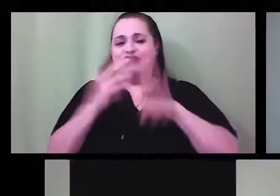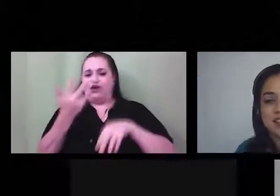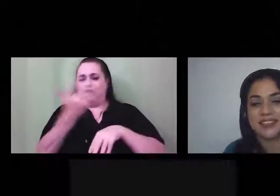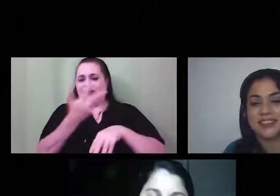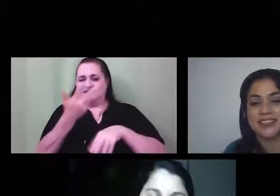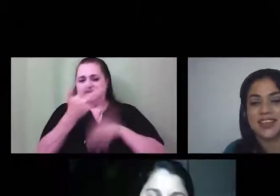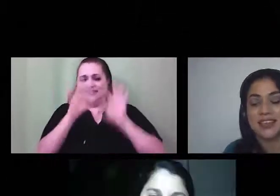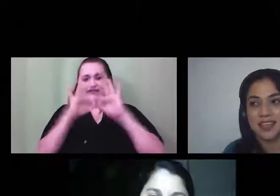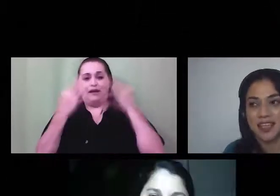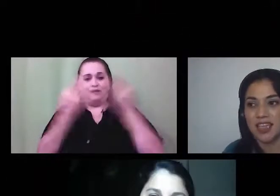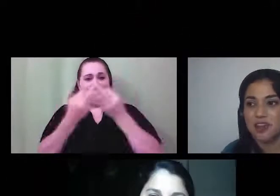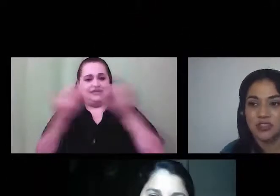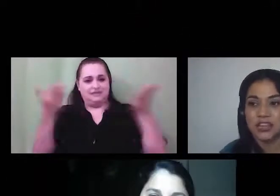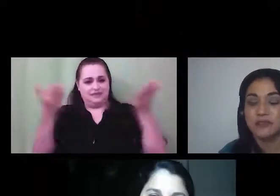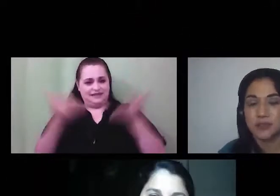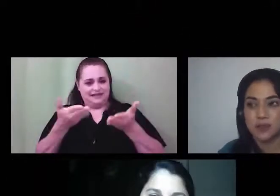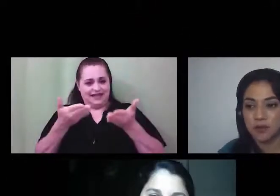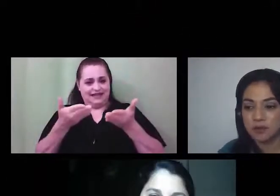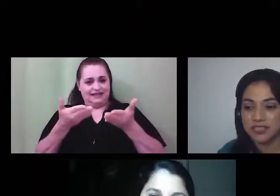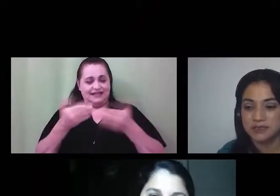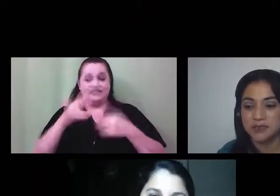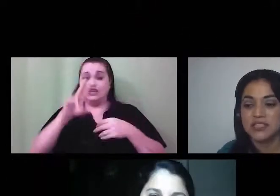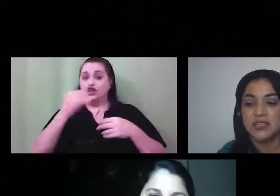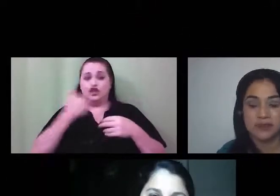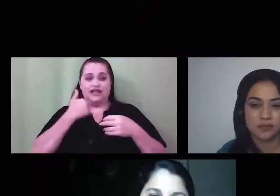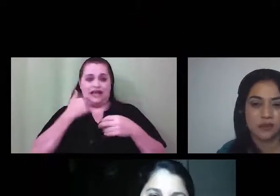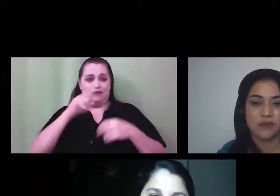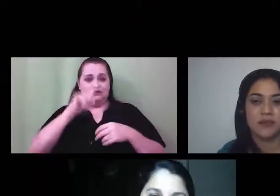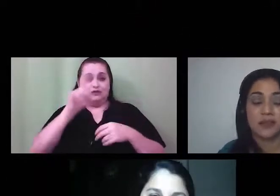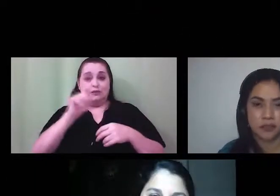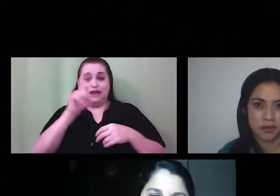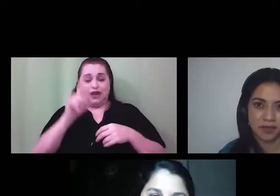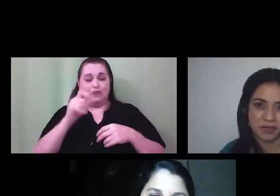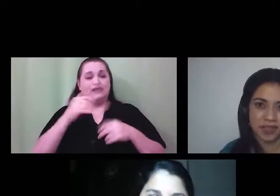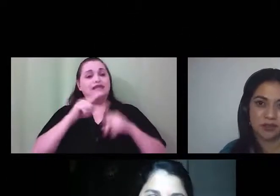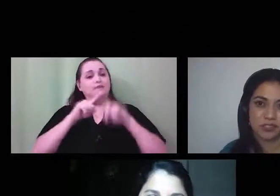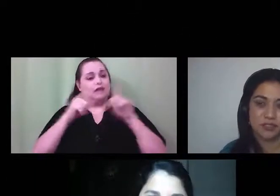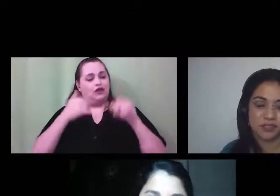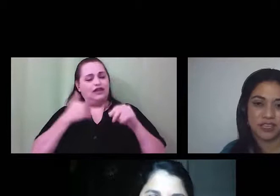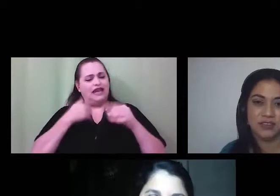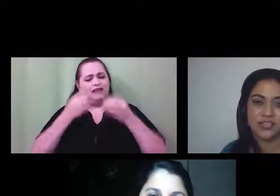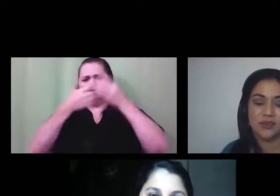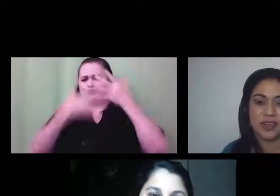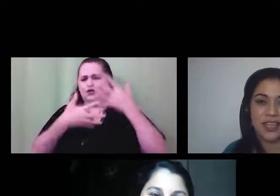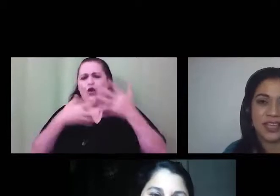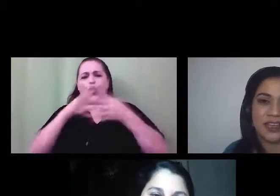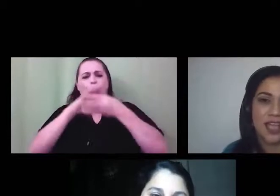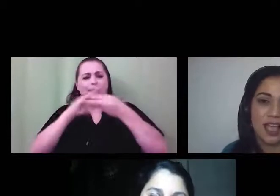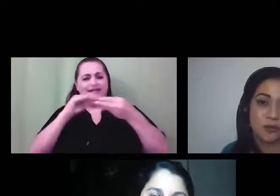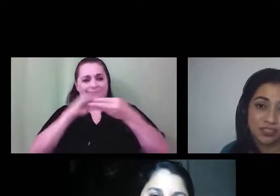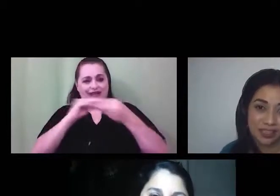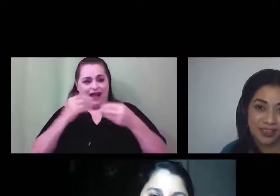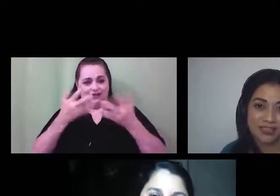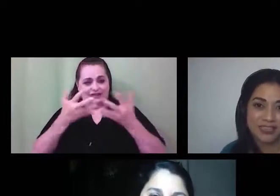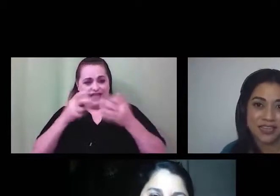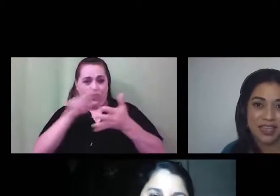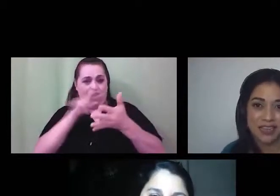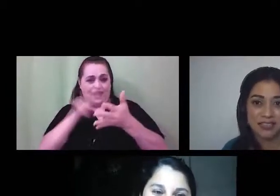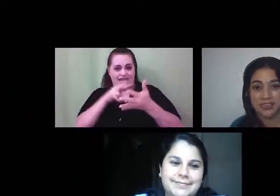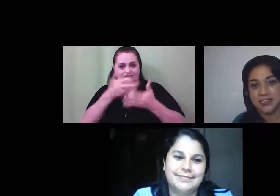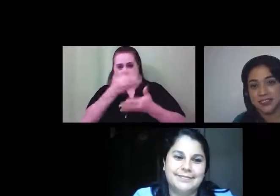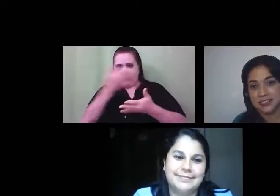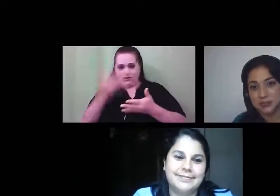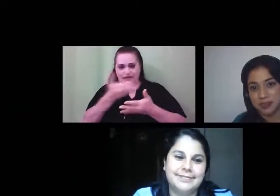aquí presentes. No tenemos preguntas, pero sí tenemos como varios comentarios, entonces se los quiero leer a ustedes